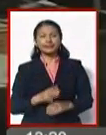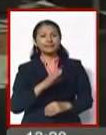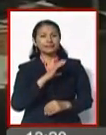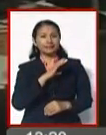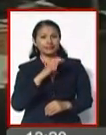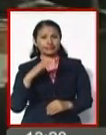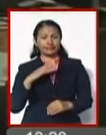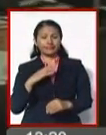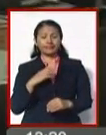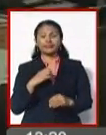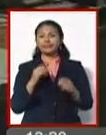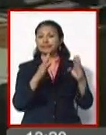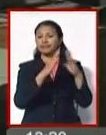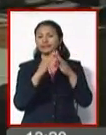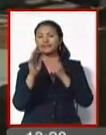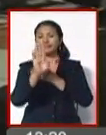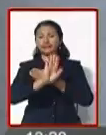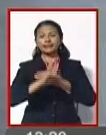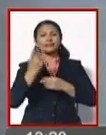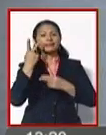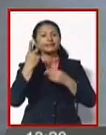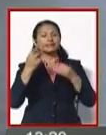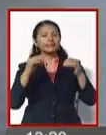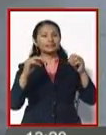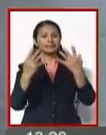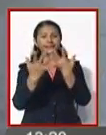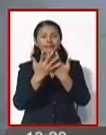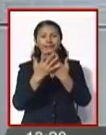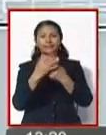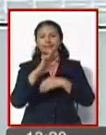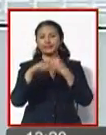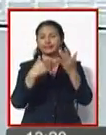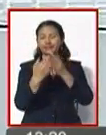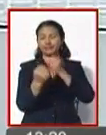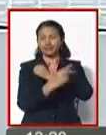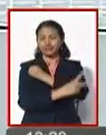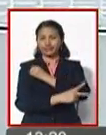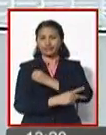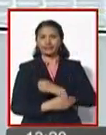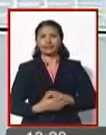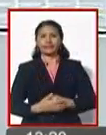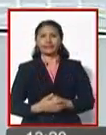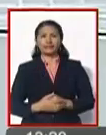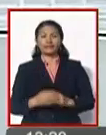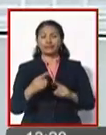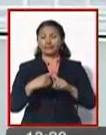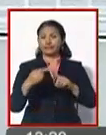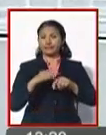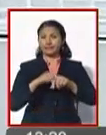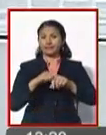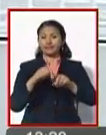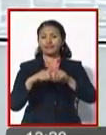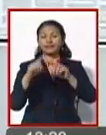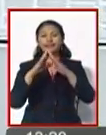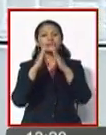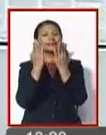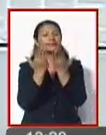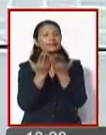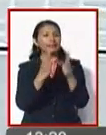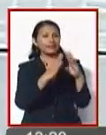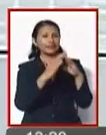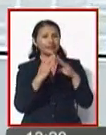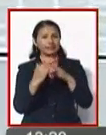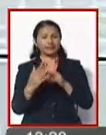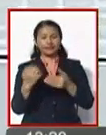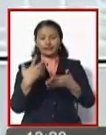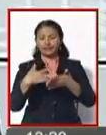de Seguridad Ciudadana, donde se analiza el sistema penitenciario del país. Y durante la mitad de esta jornada en los diferentes colegios de la